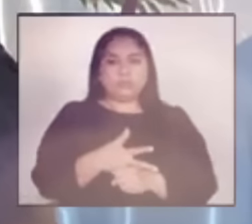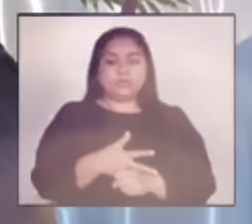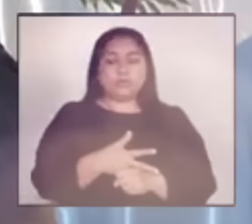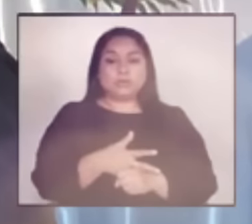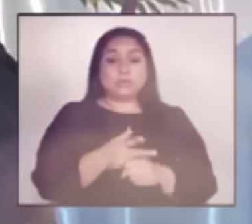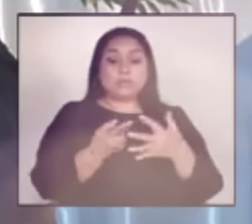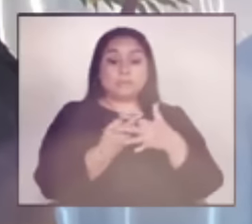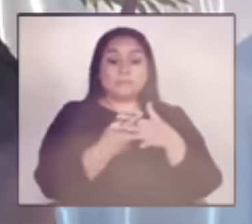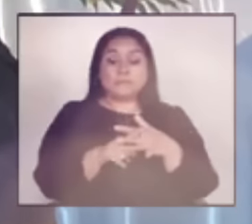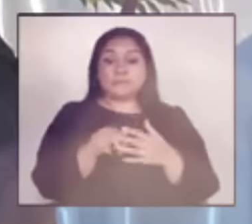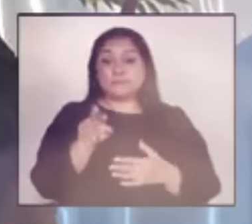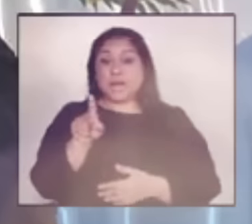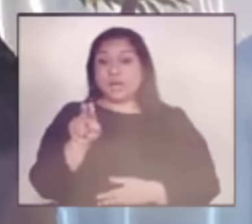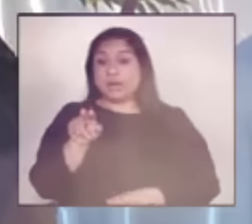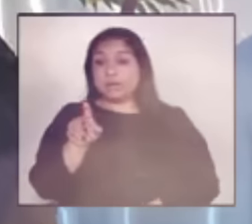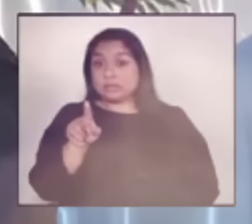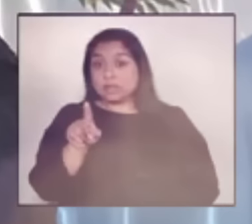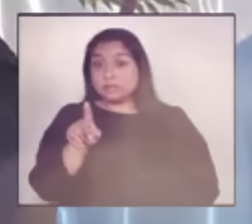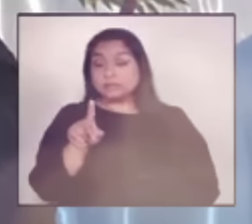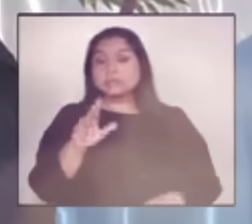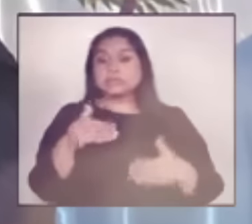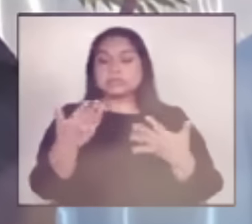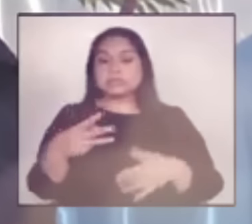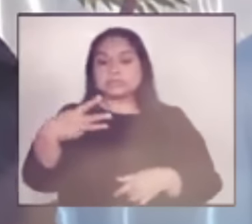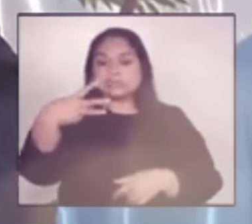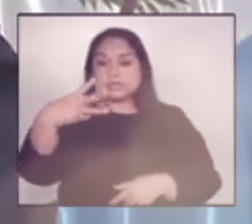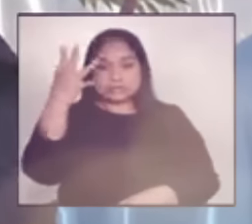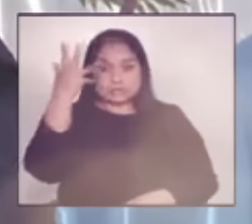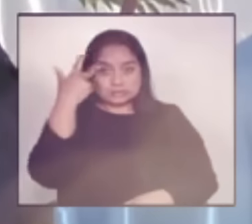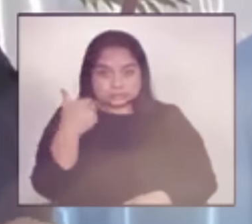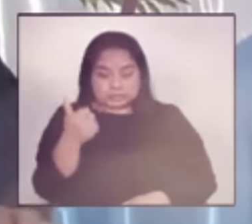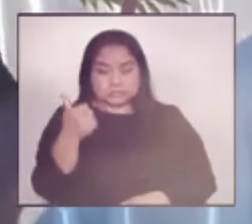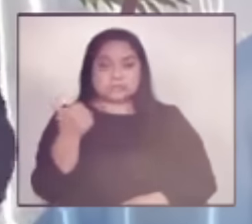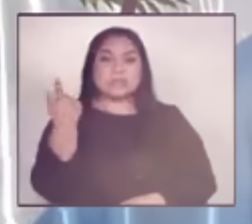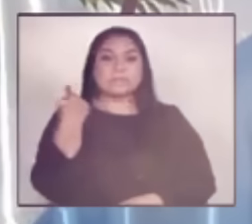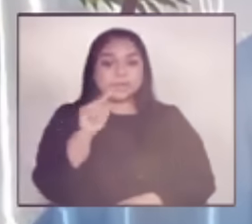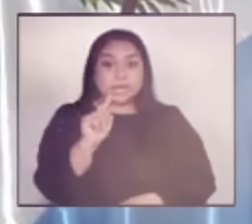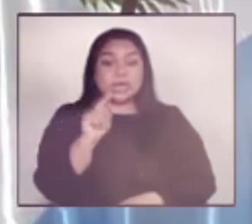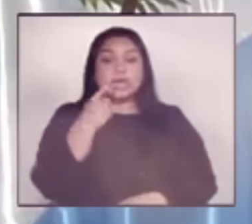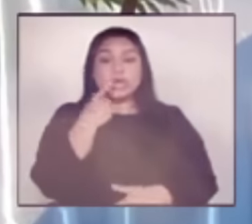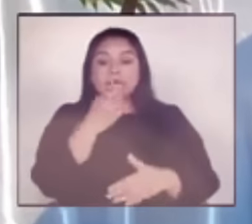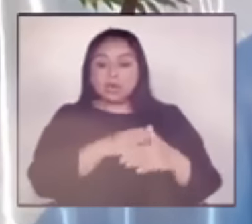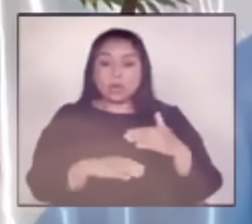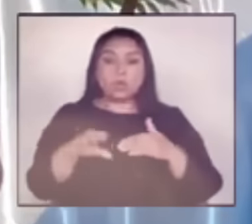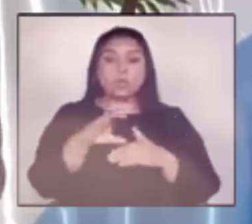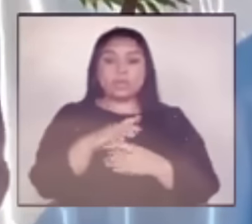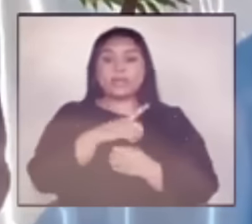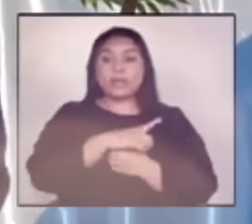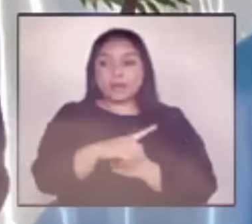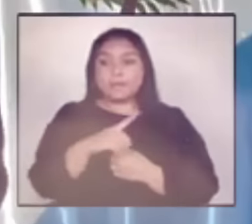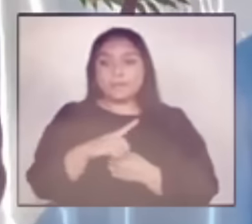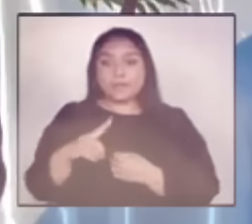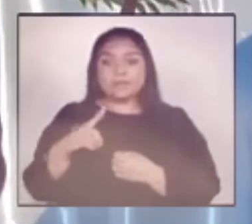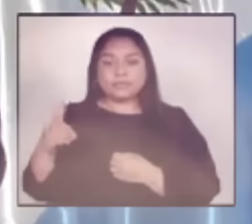partir del día martes se darán 3 días para que el Consejo Departamental